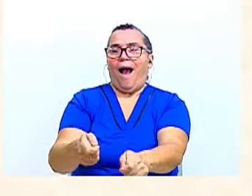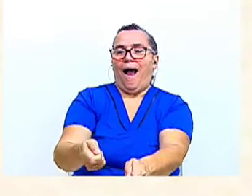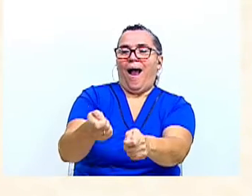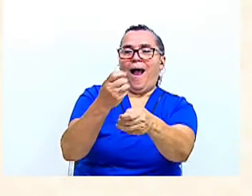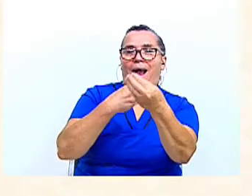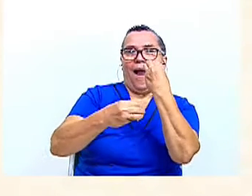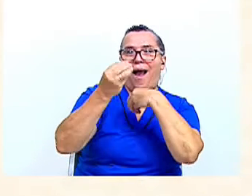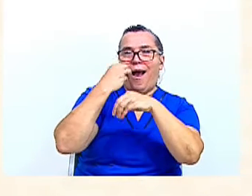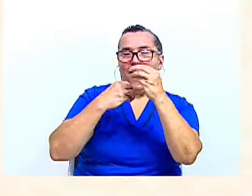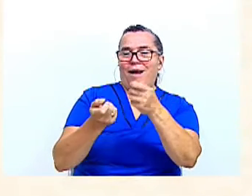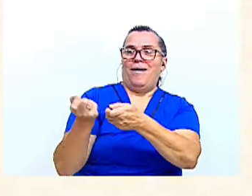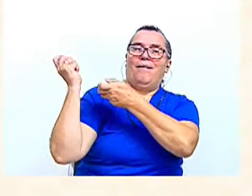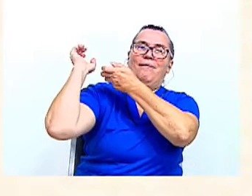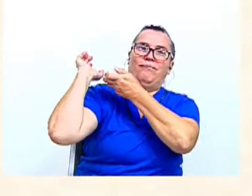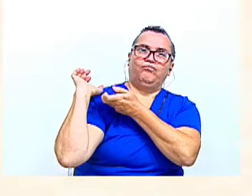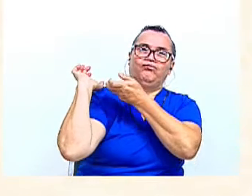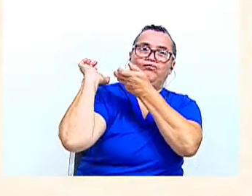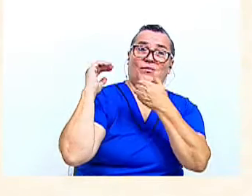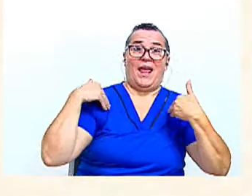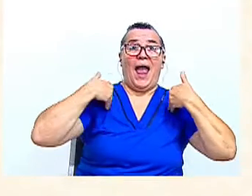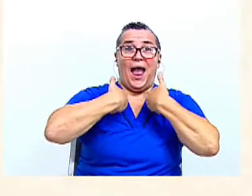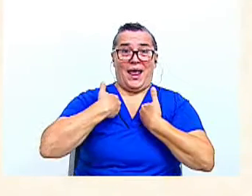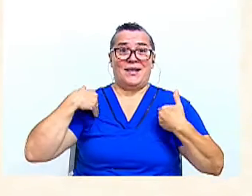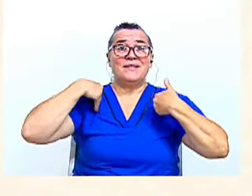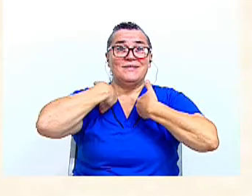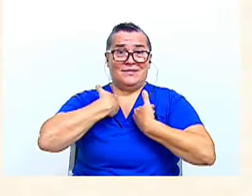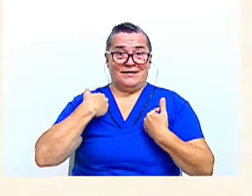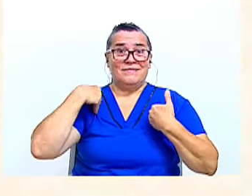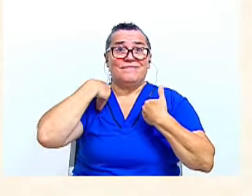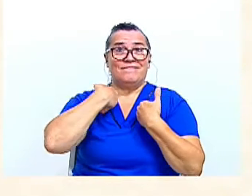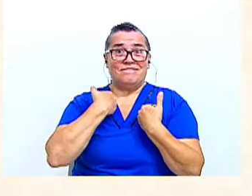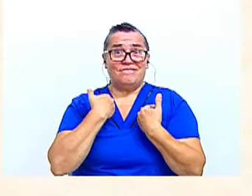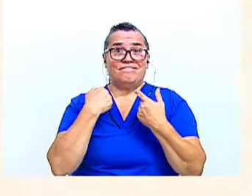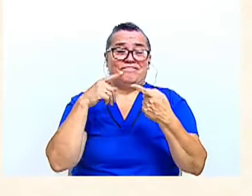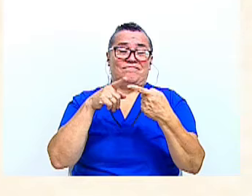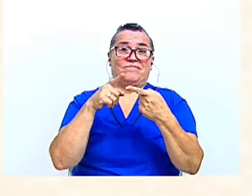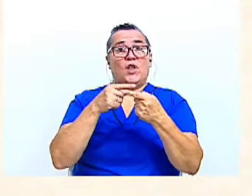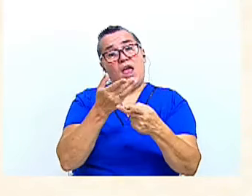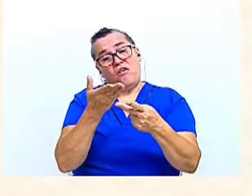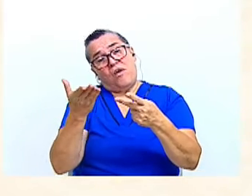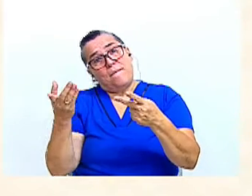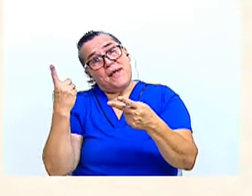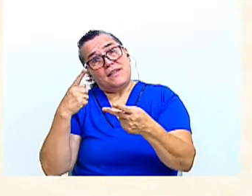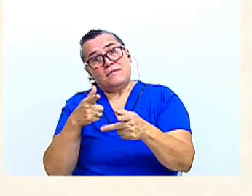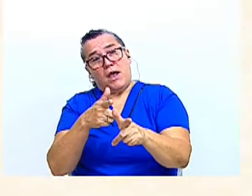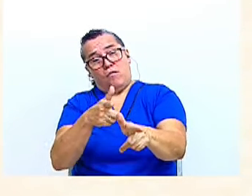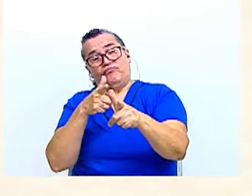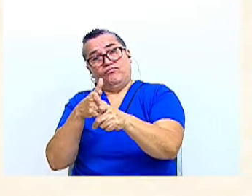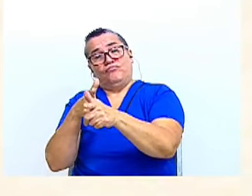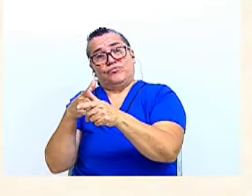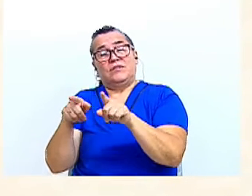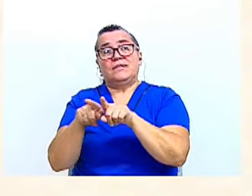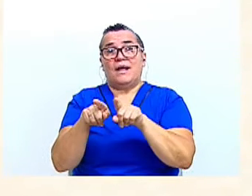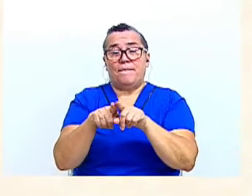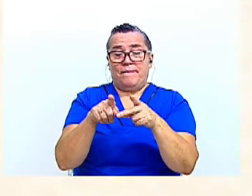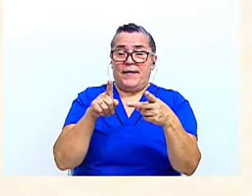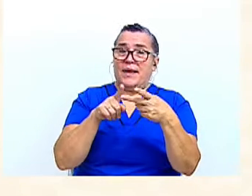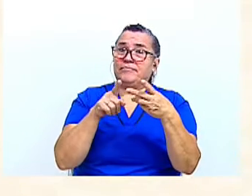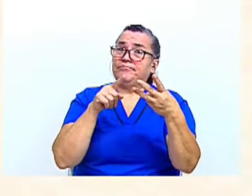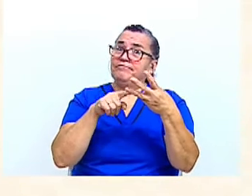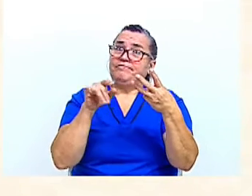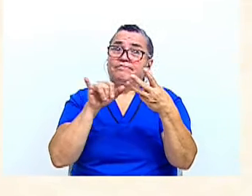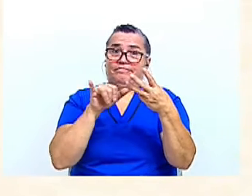algunos aldeanos, ¿verdad?, que llevan en sus hombros las cargas, ya sean de las herramientas para cazar, asimismo como